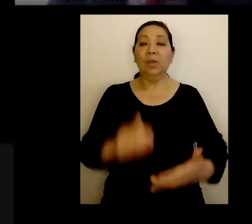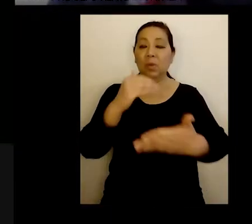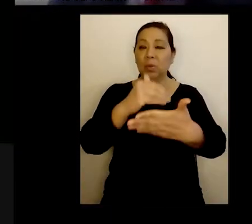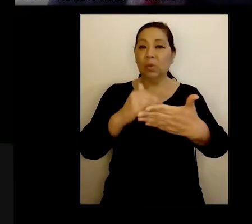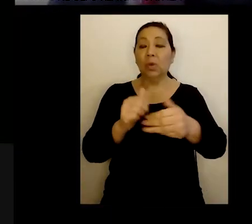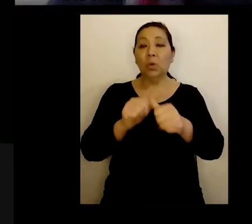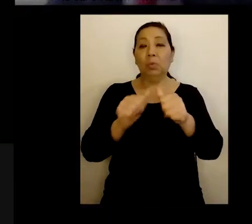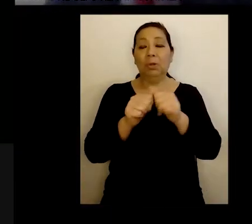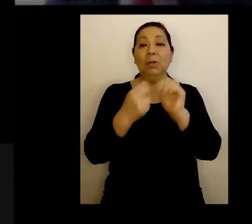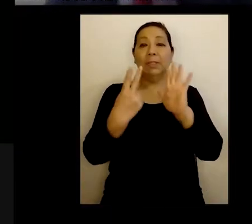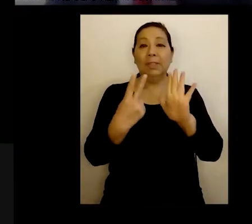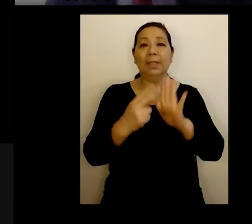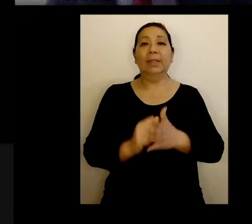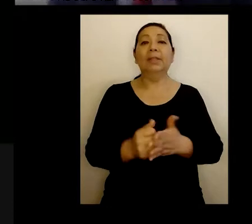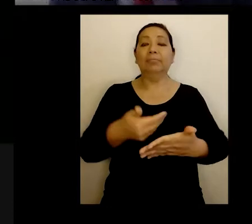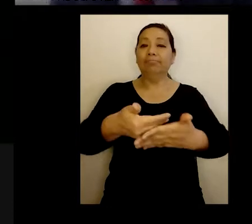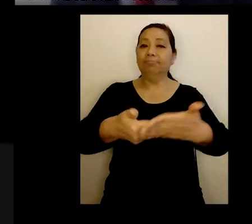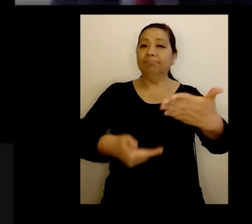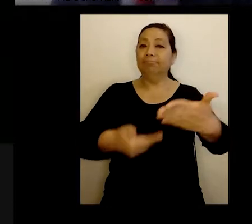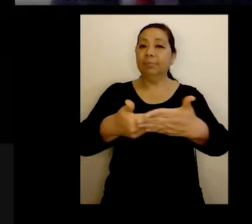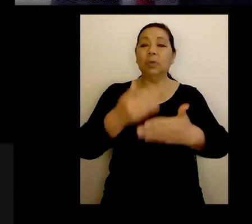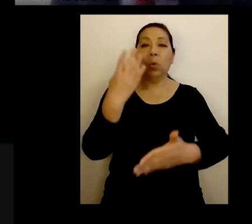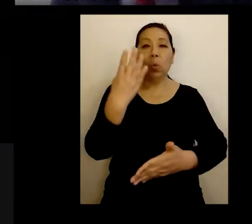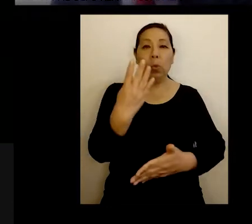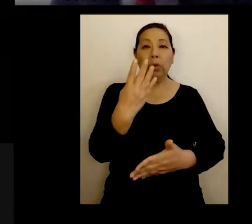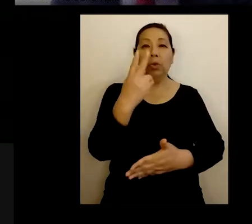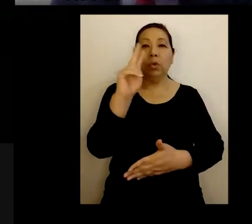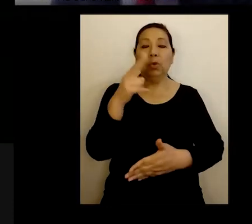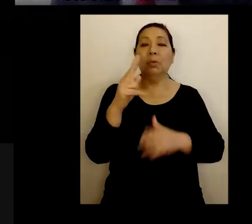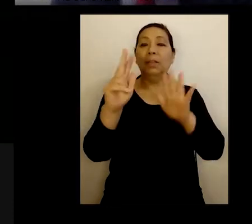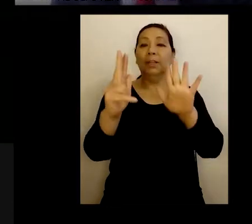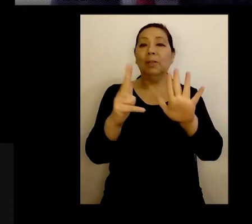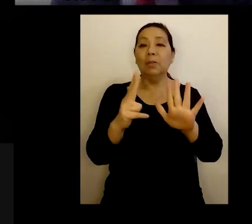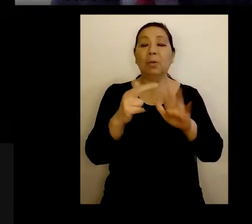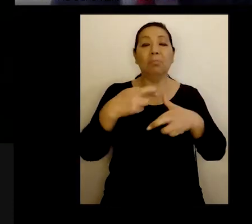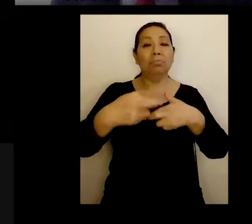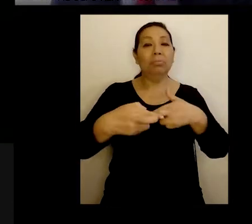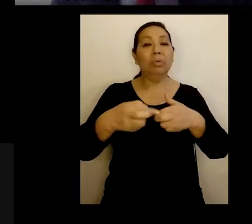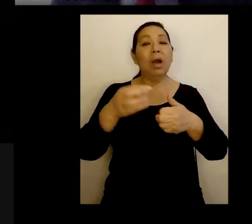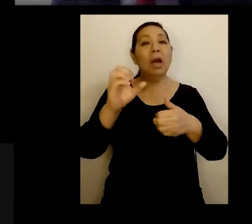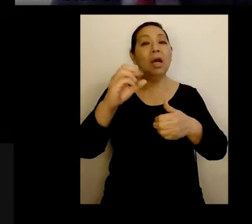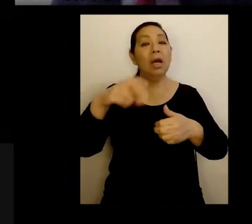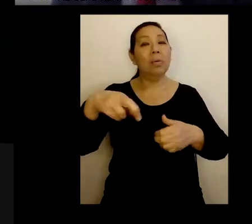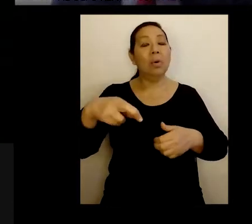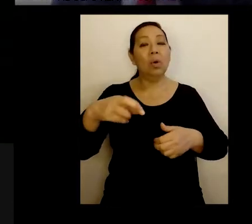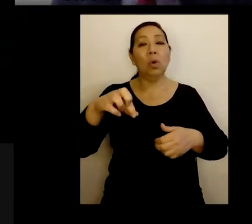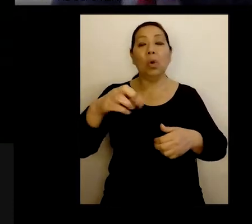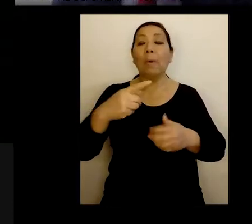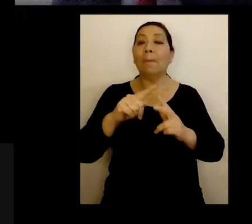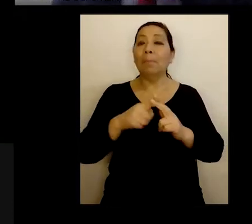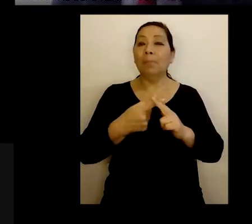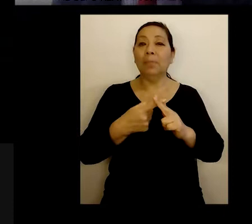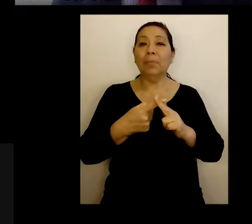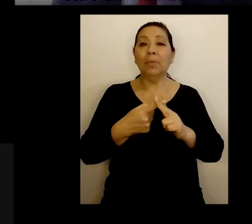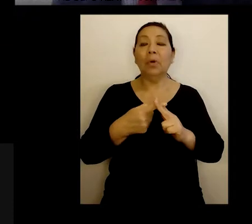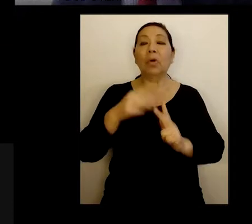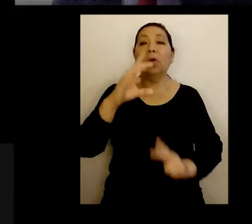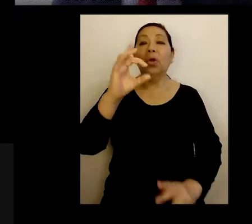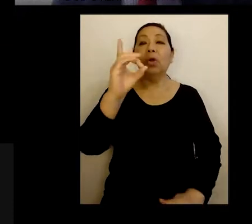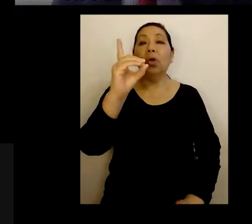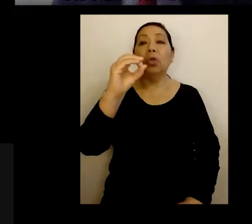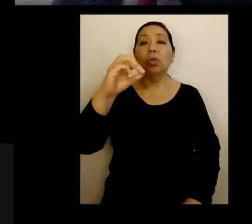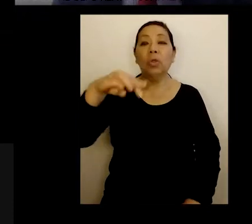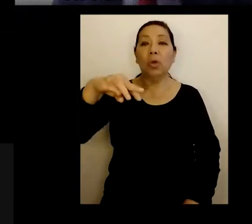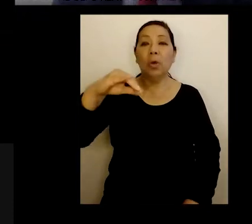Causa número 7, expediente 4-2018, proceso de habeas corpus, iniciado por don Domingo